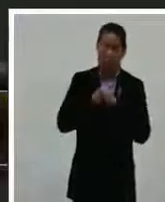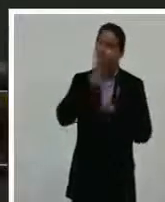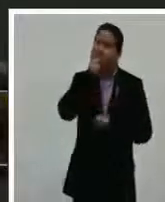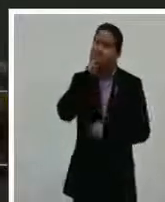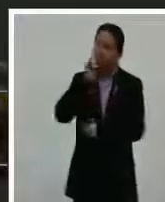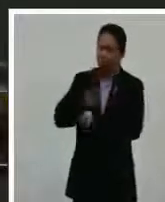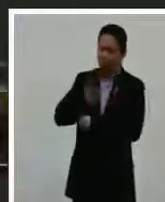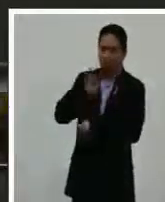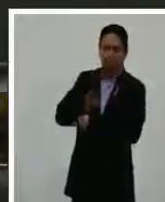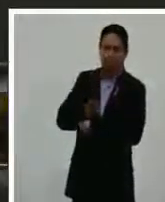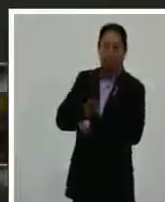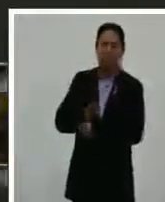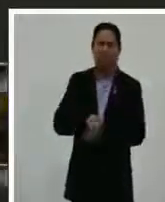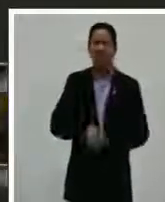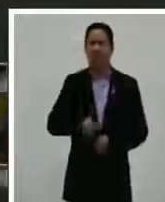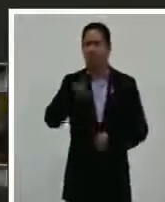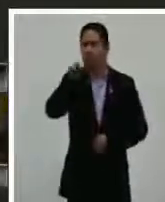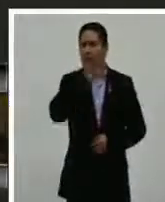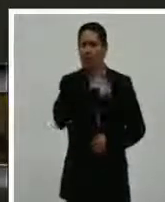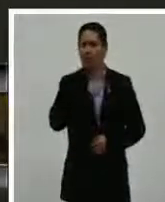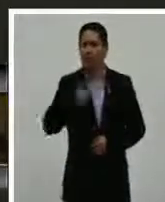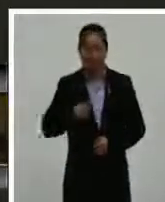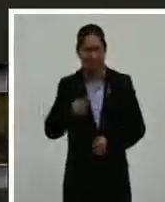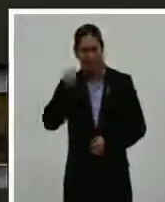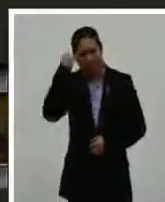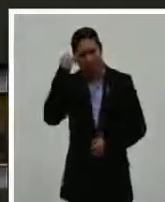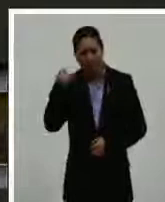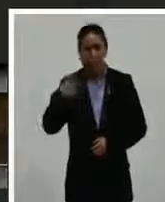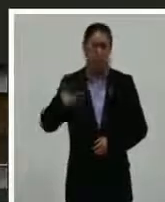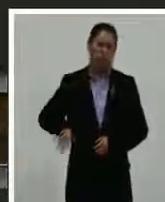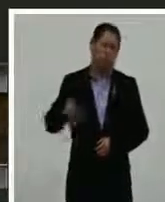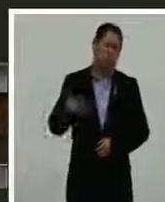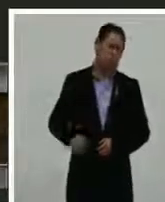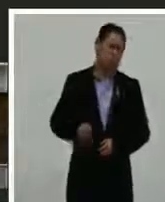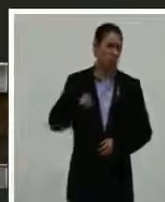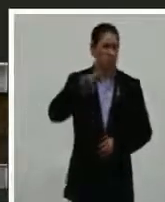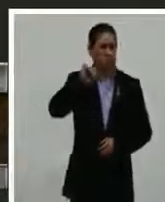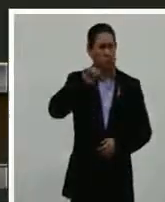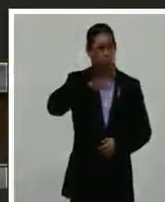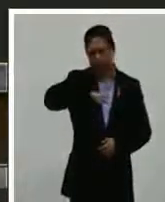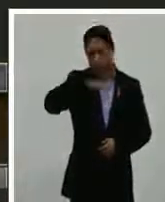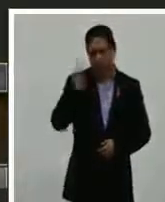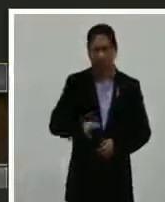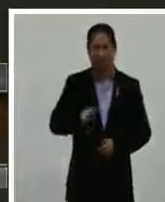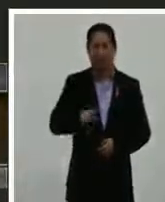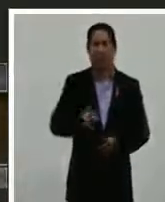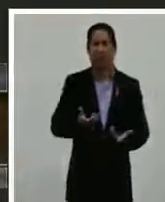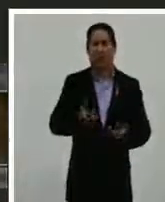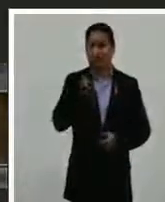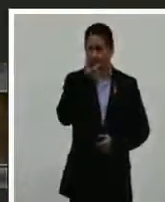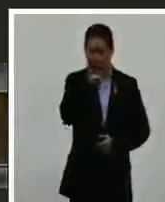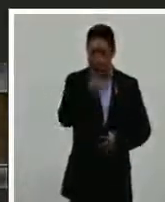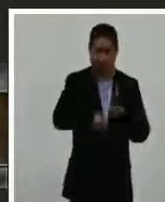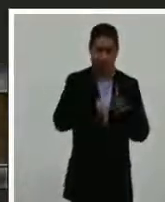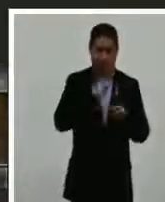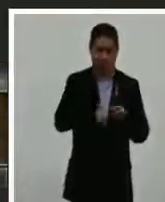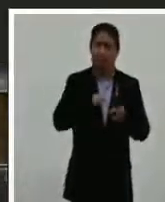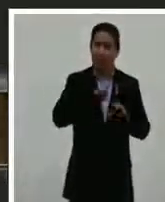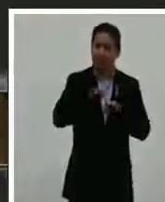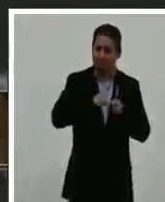sin que éstos deban de enfrentar además de este dolor las implicaciones laborales y económicas